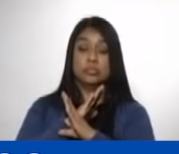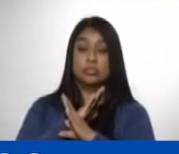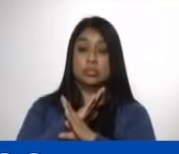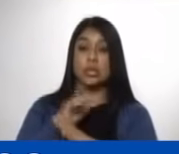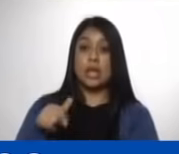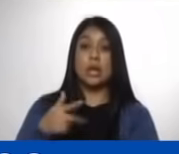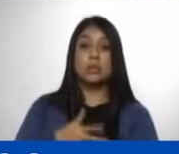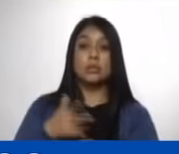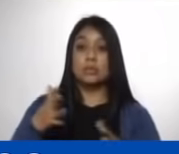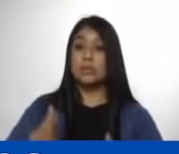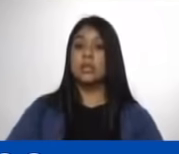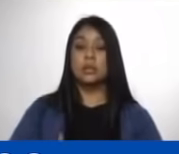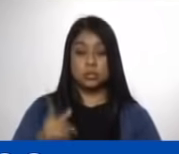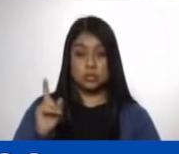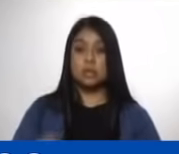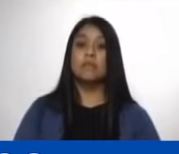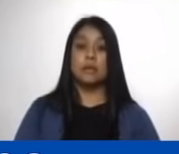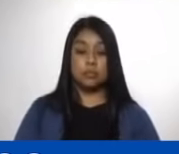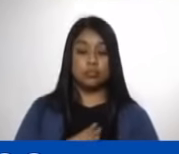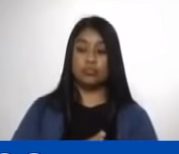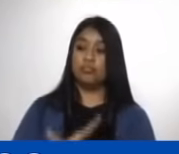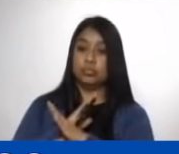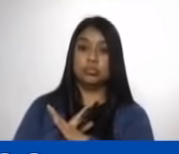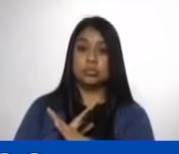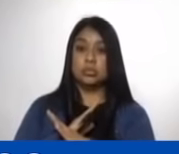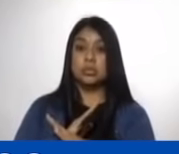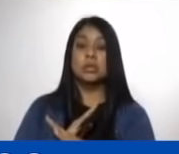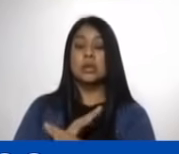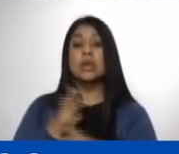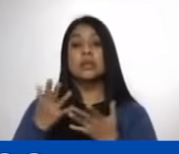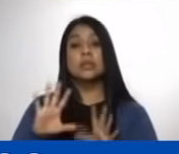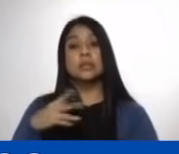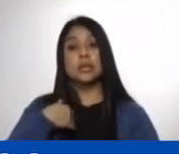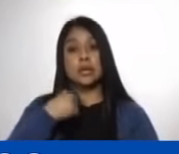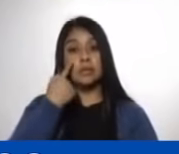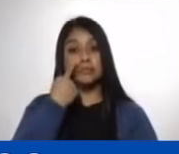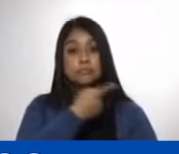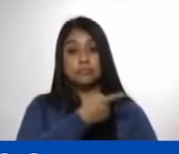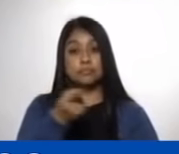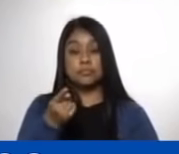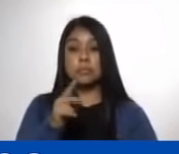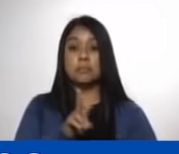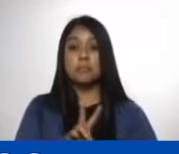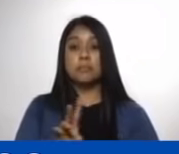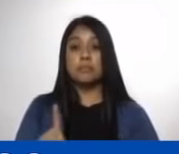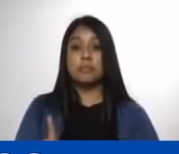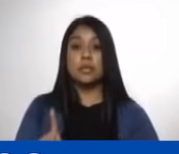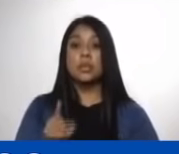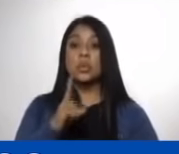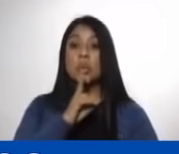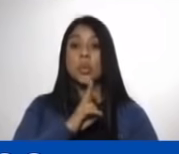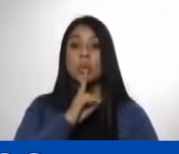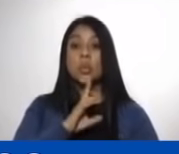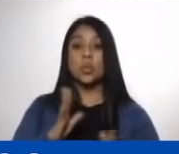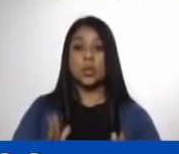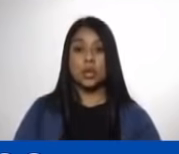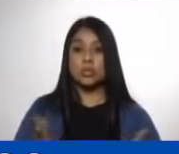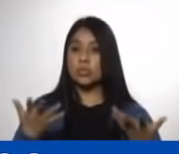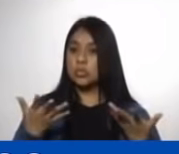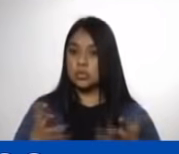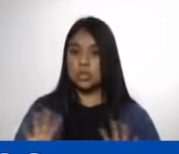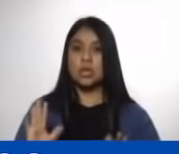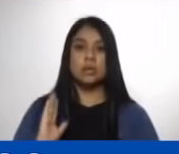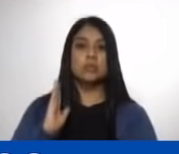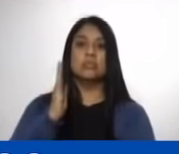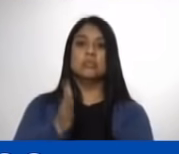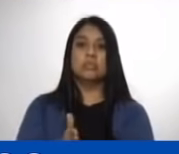del territorio guatemalteco. Tenemos información de que 21 hondureños han llegado a nuestros centros de